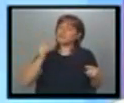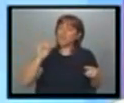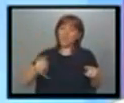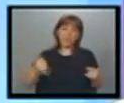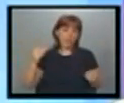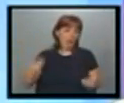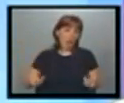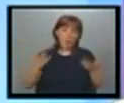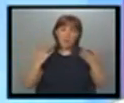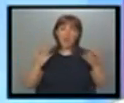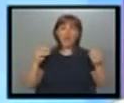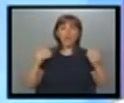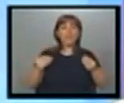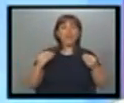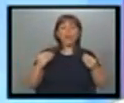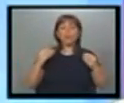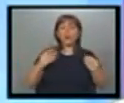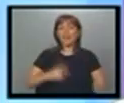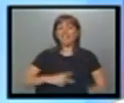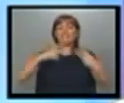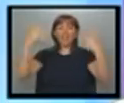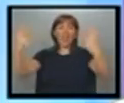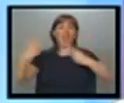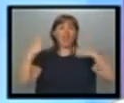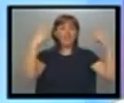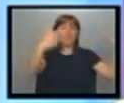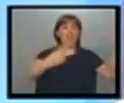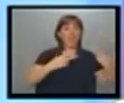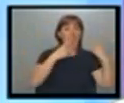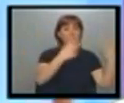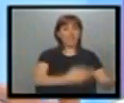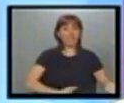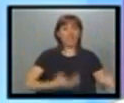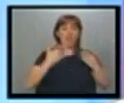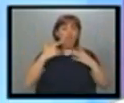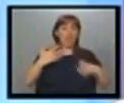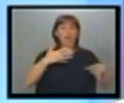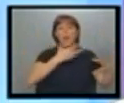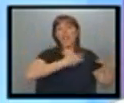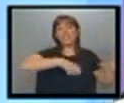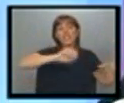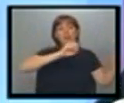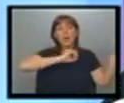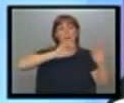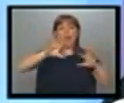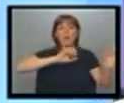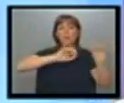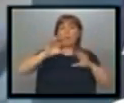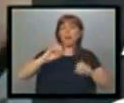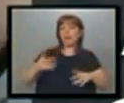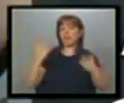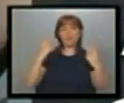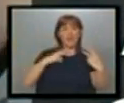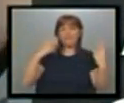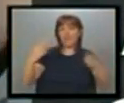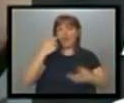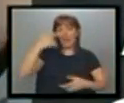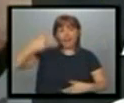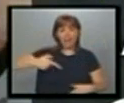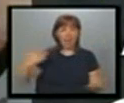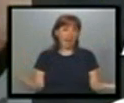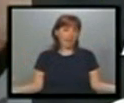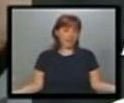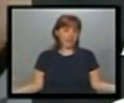transporte, especialmente en el interior del país, por todo lo que sale desde Buenos Aires. Ahora, lo que sí, en mayo va a ser menor, la inflación es entre 4